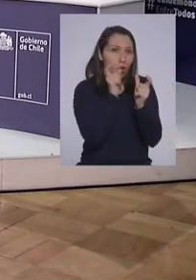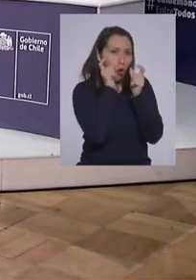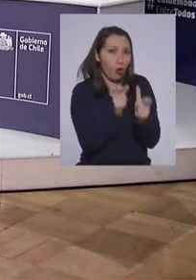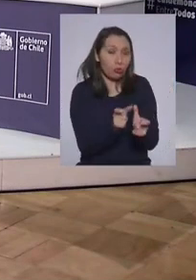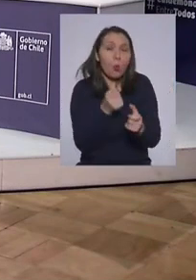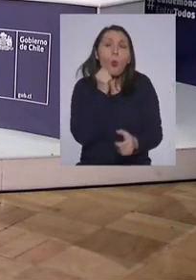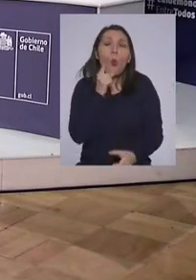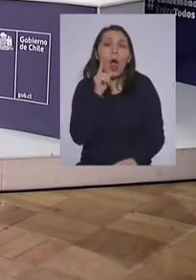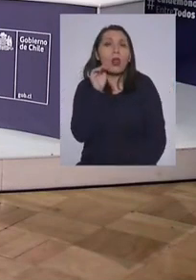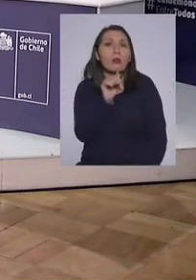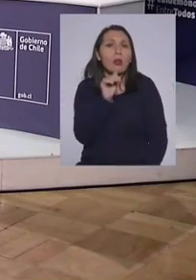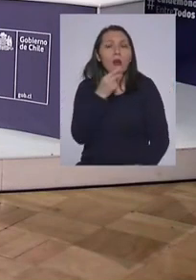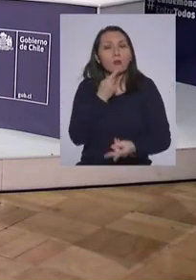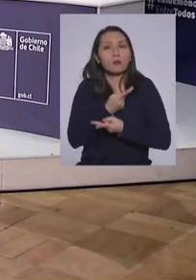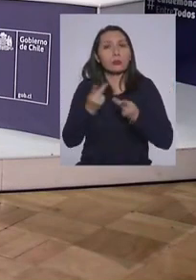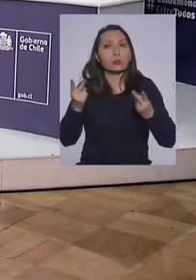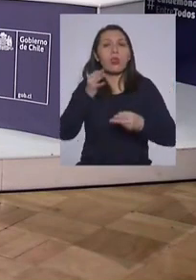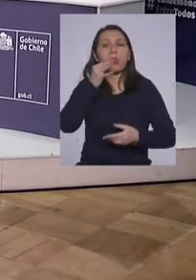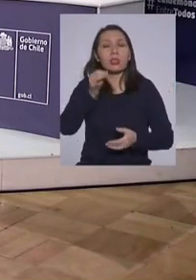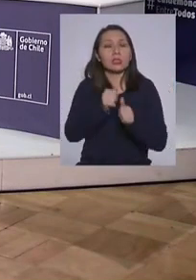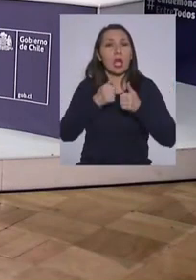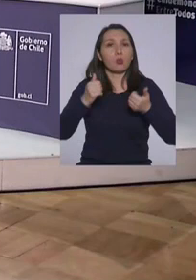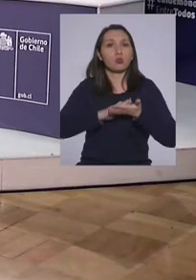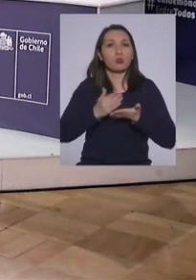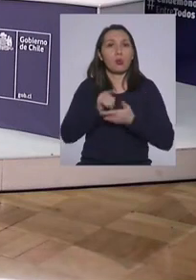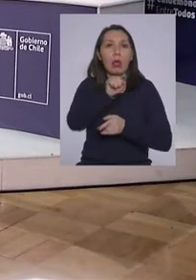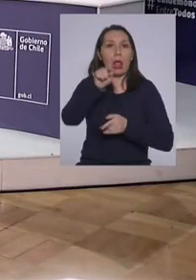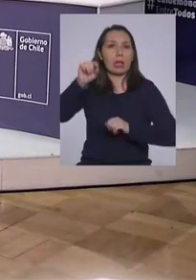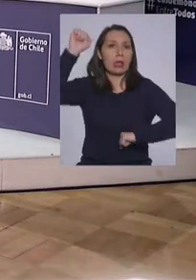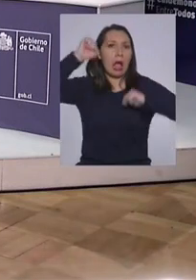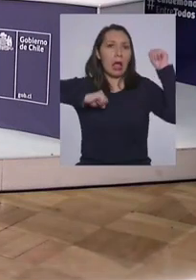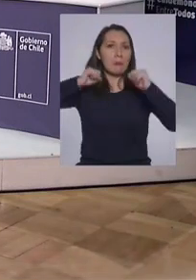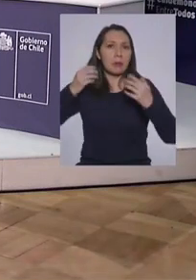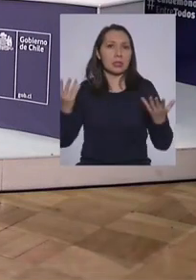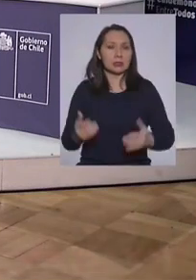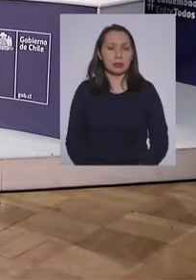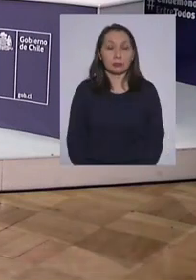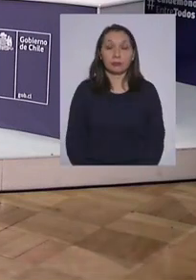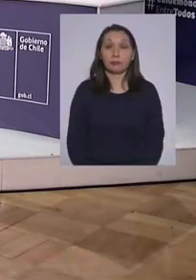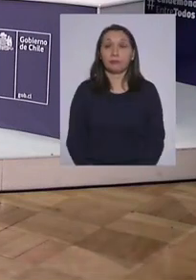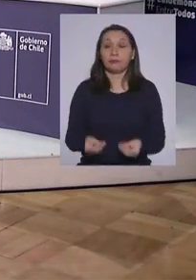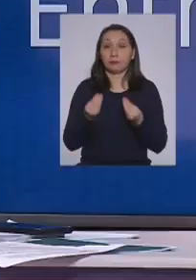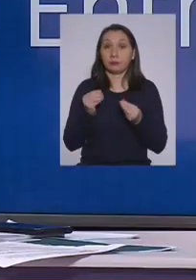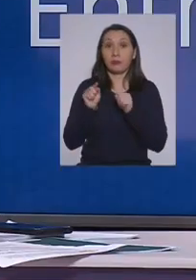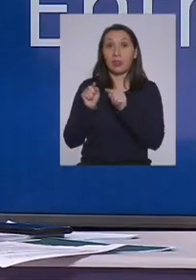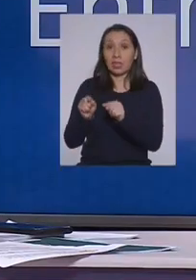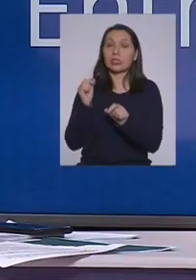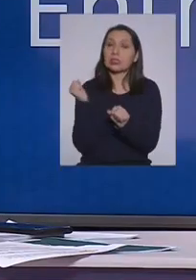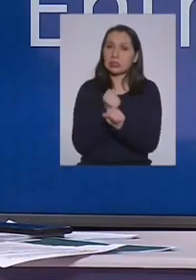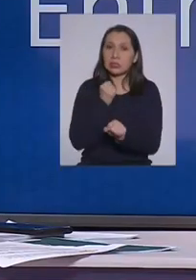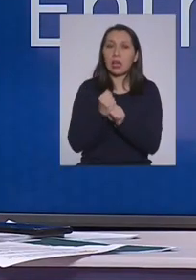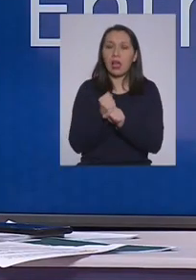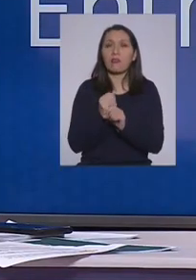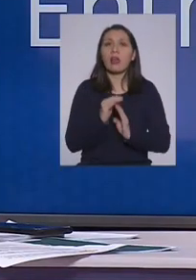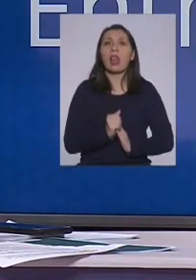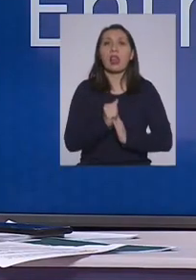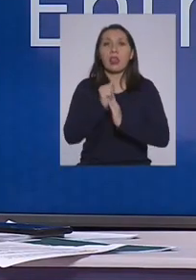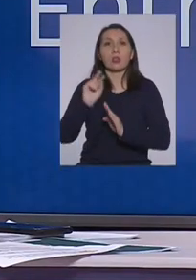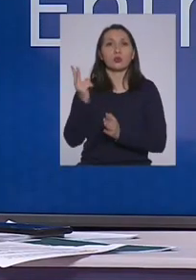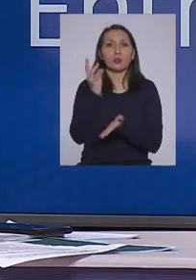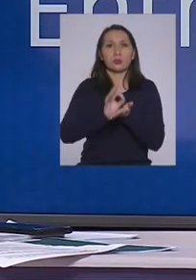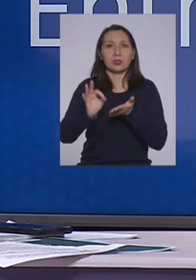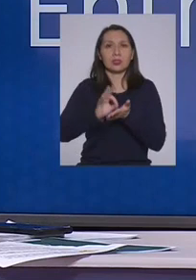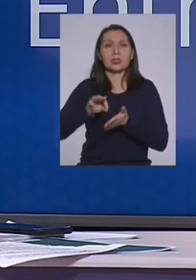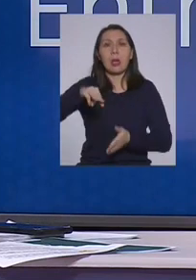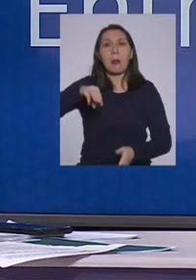es el llamado que hacen ustedes como autoridades de salud a estas empresas? Bueno, precisamente ese es el trabajo que ha liderado la subsecretaria